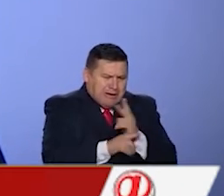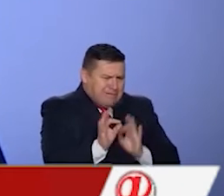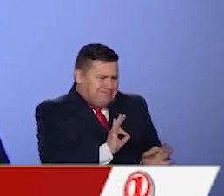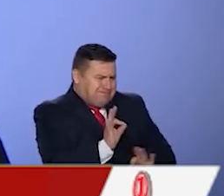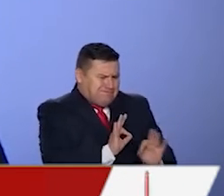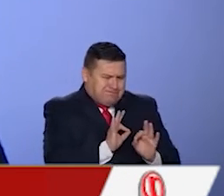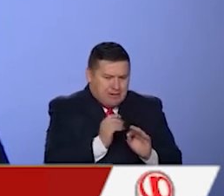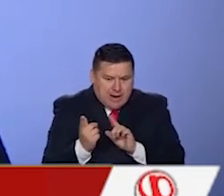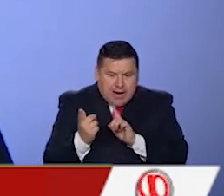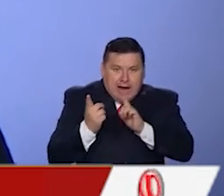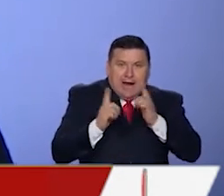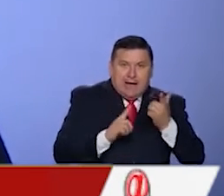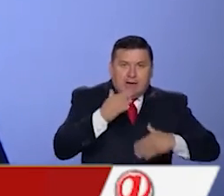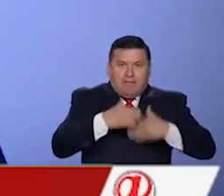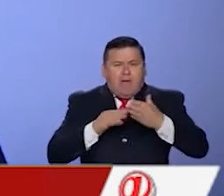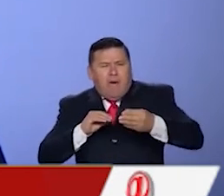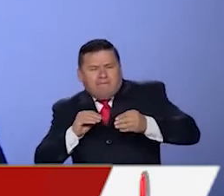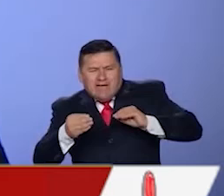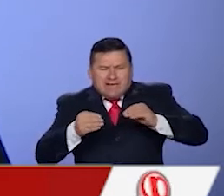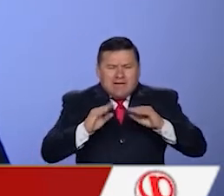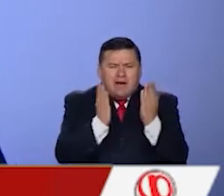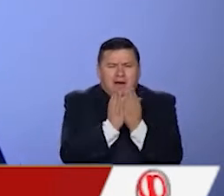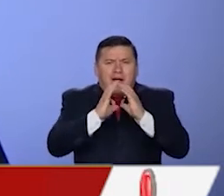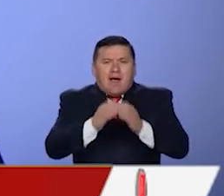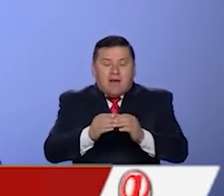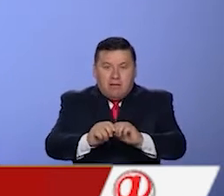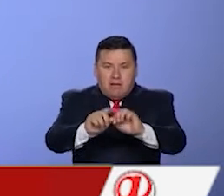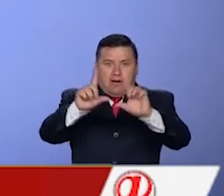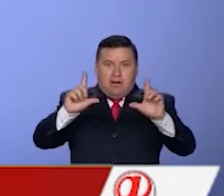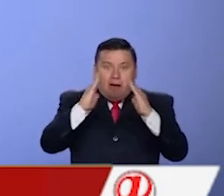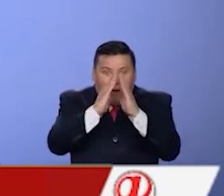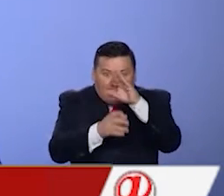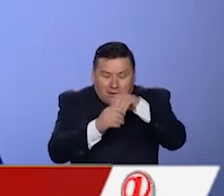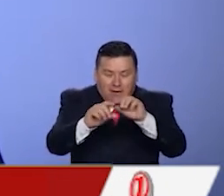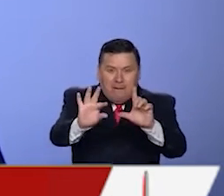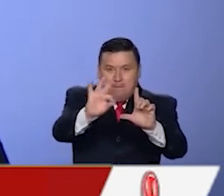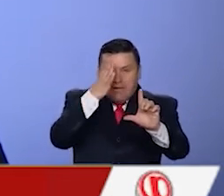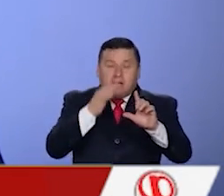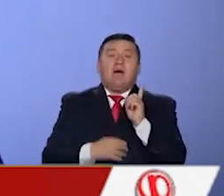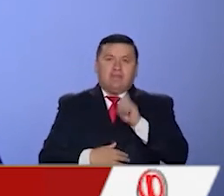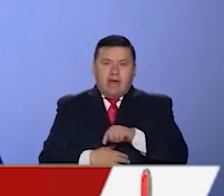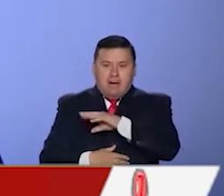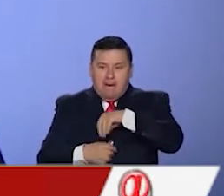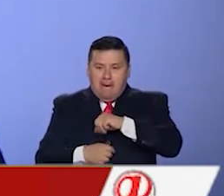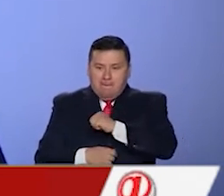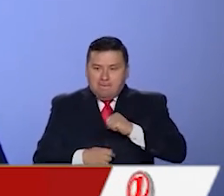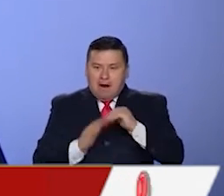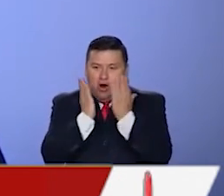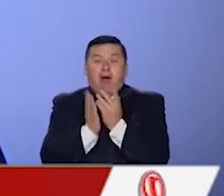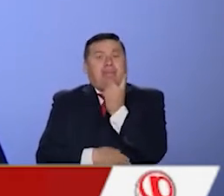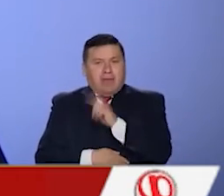material requerido para alistarnos para modelos flexibles o virtuales. También lo harán los maestros de la educación privada. Como sector, somos